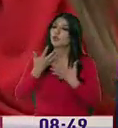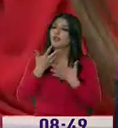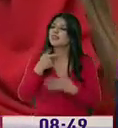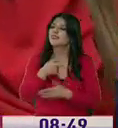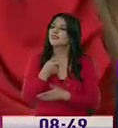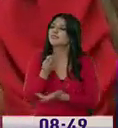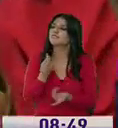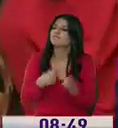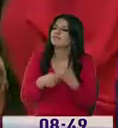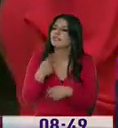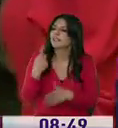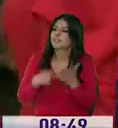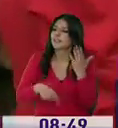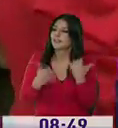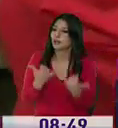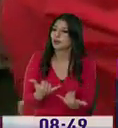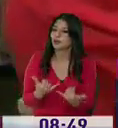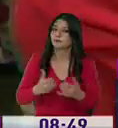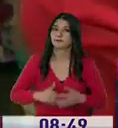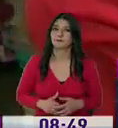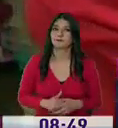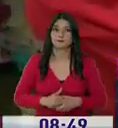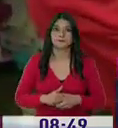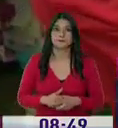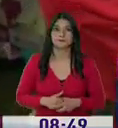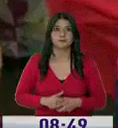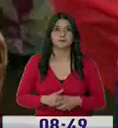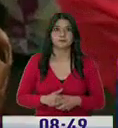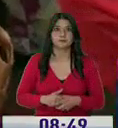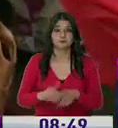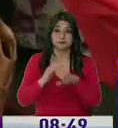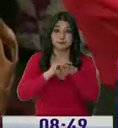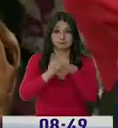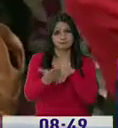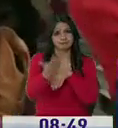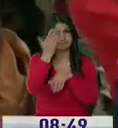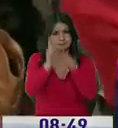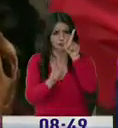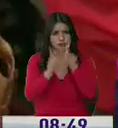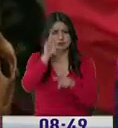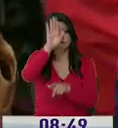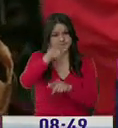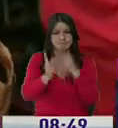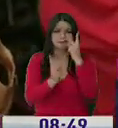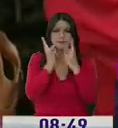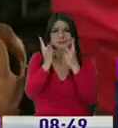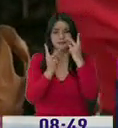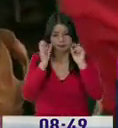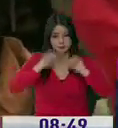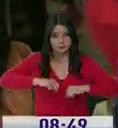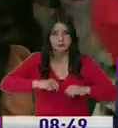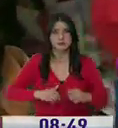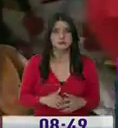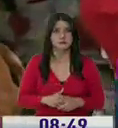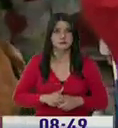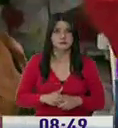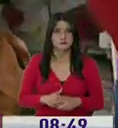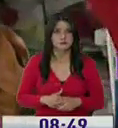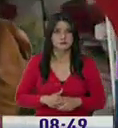que tiene preparado para el día de hoy a la ciudadanía. Bueno, estamos invitando a toda la ciudadanía que venga a visitarnos.